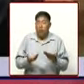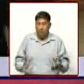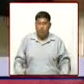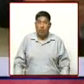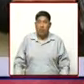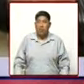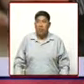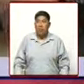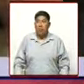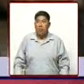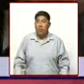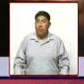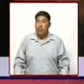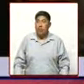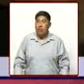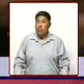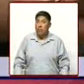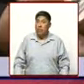pero mañana,